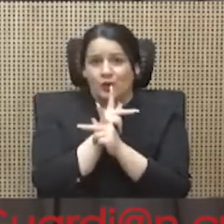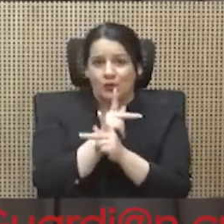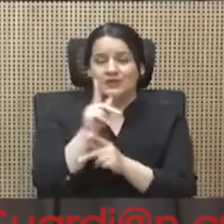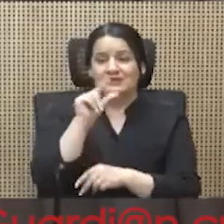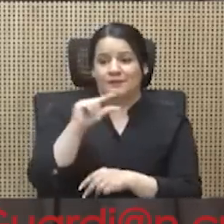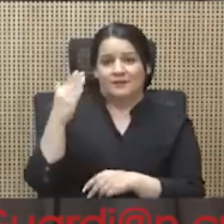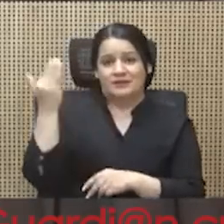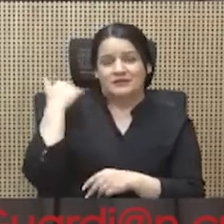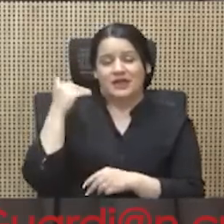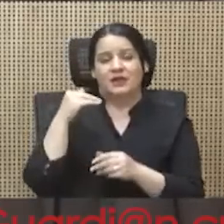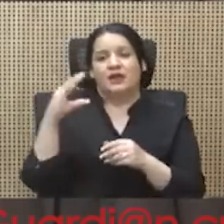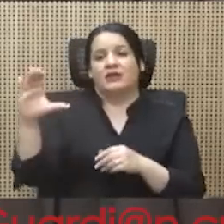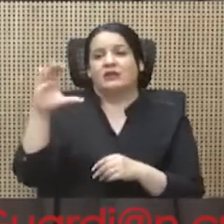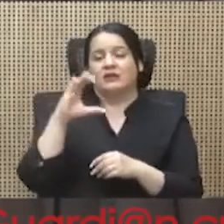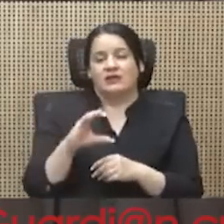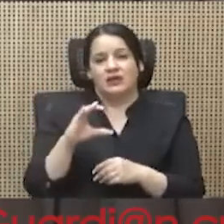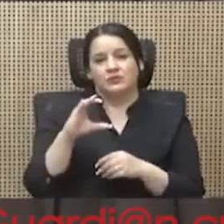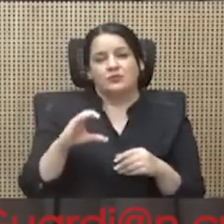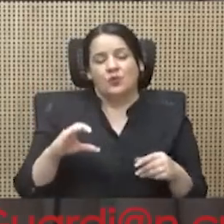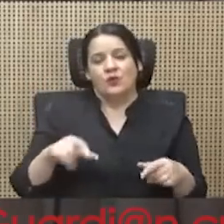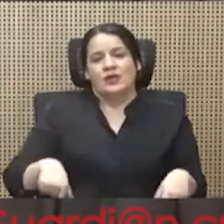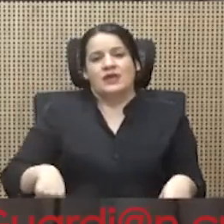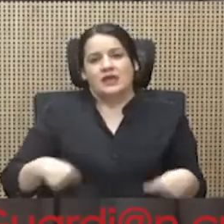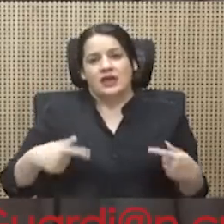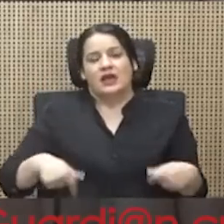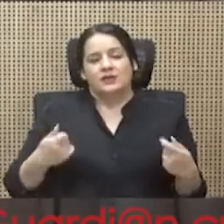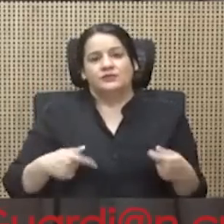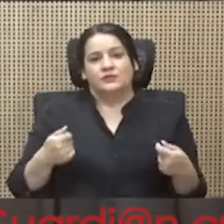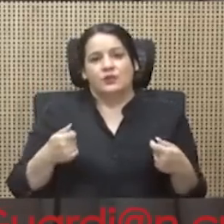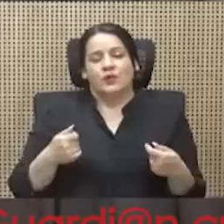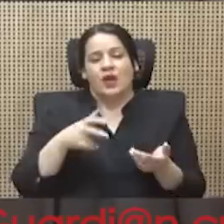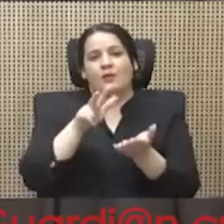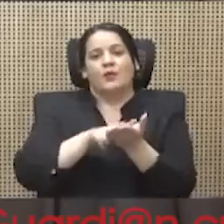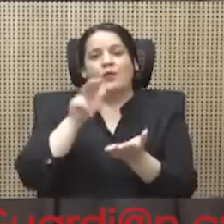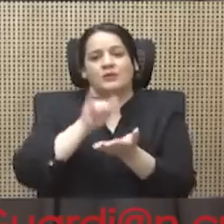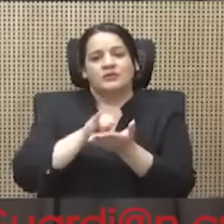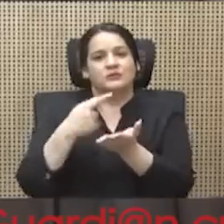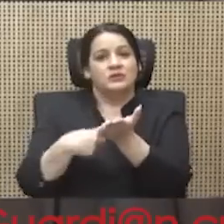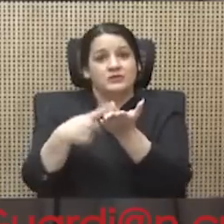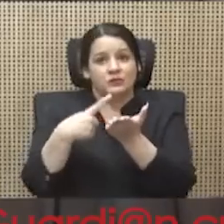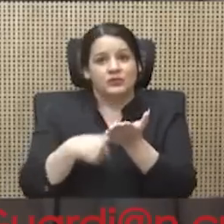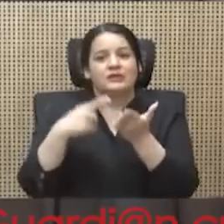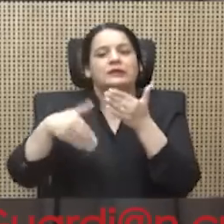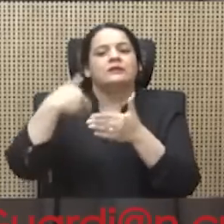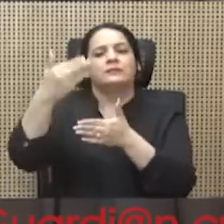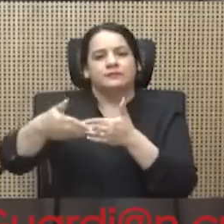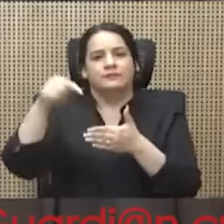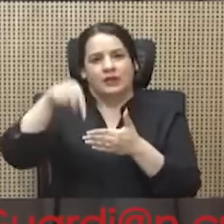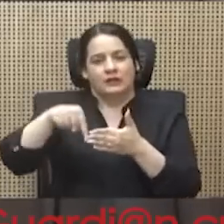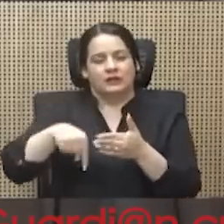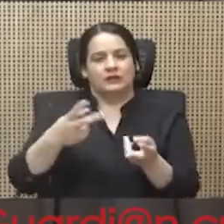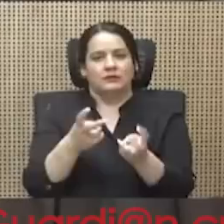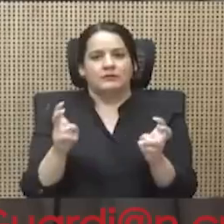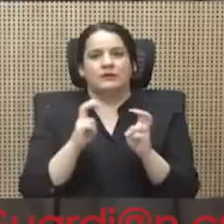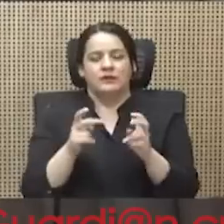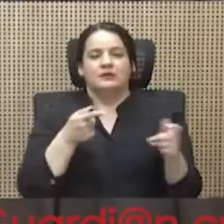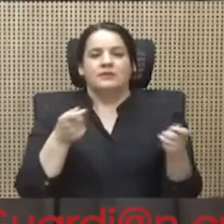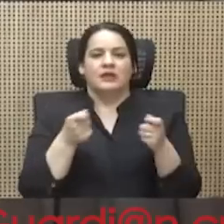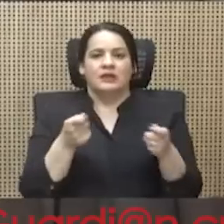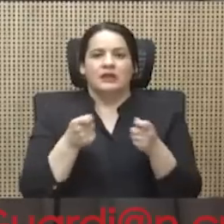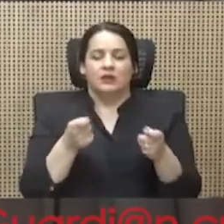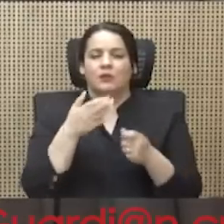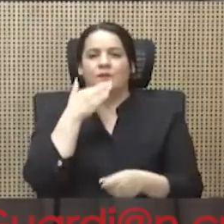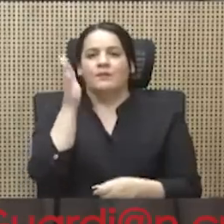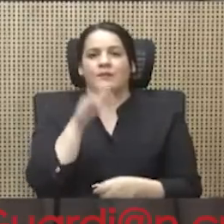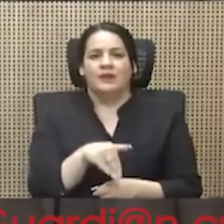Y gasto aprobamos el informe sobre este caso que pronto se discutirán el plenario en este informe se evidencia el nefasto manejo de las finanzas públicas